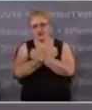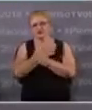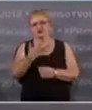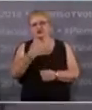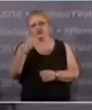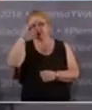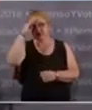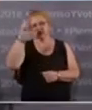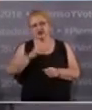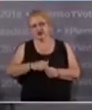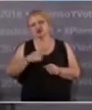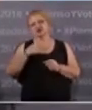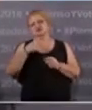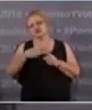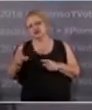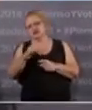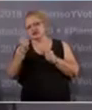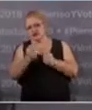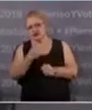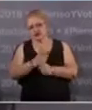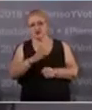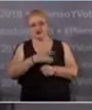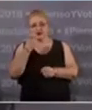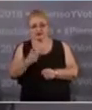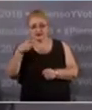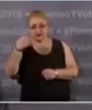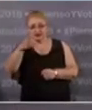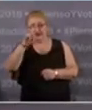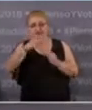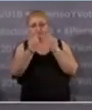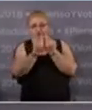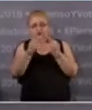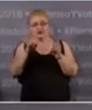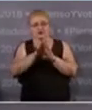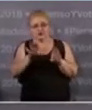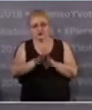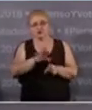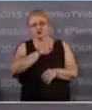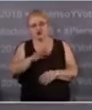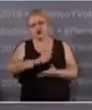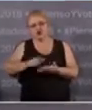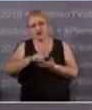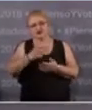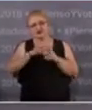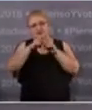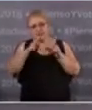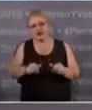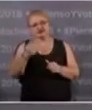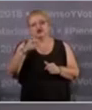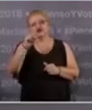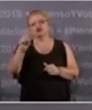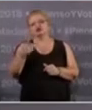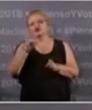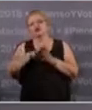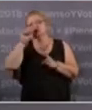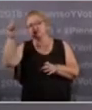en la variable de seguridad, porque esa será la manera como podremos lograr esta paz, que no es la paz romana, que es una paz